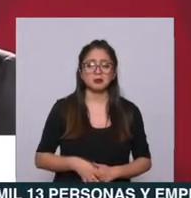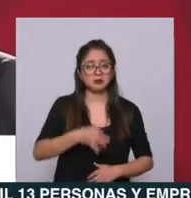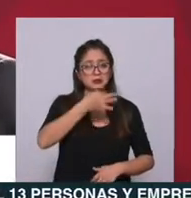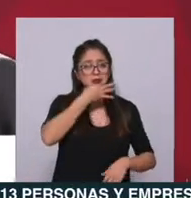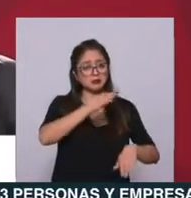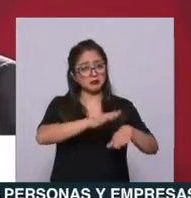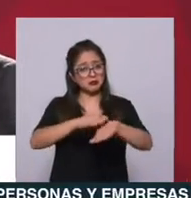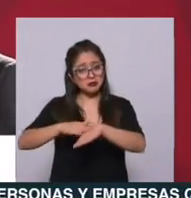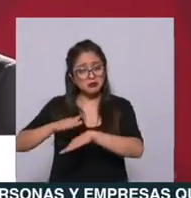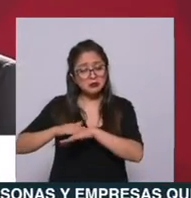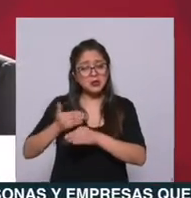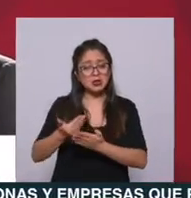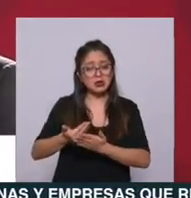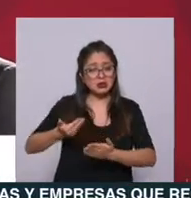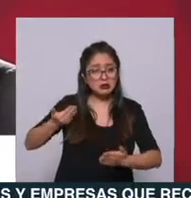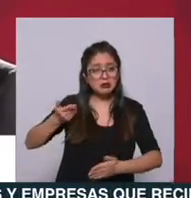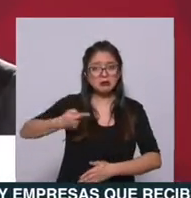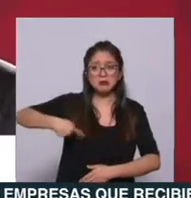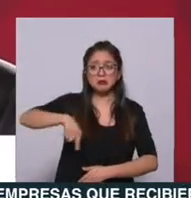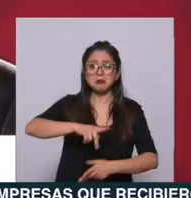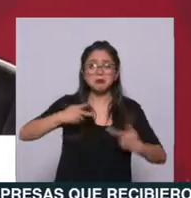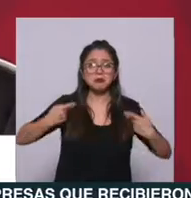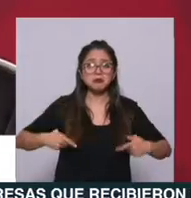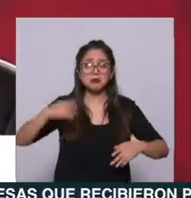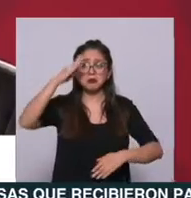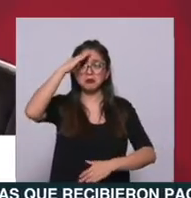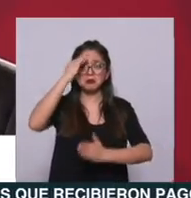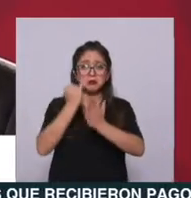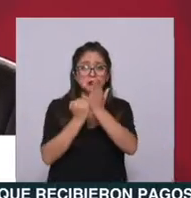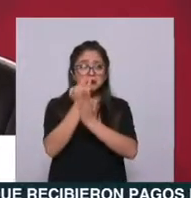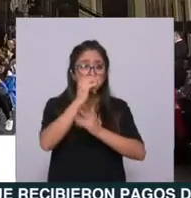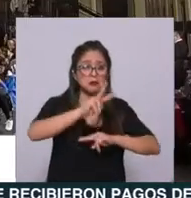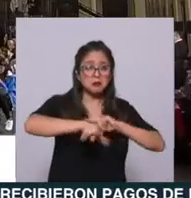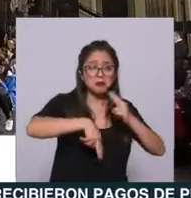para que los que quieran asistir pues ya